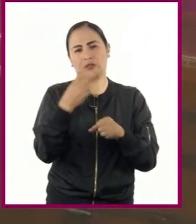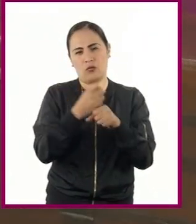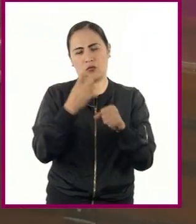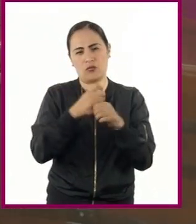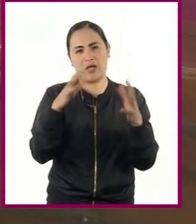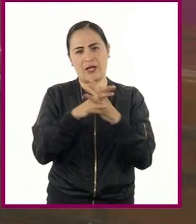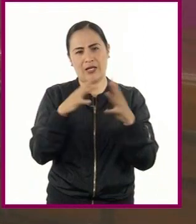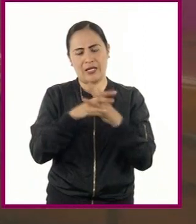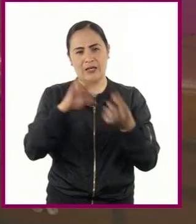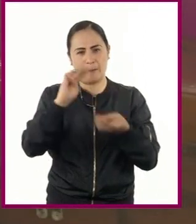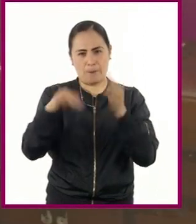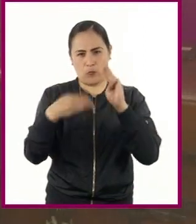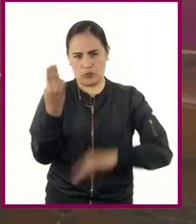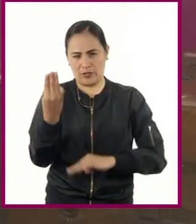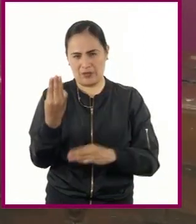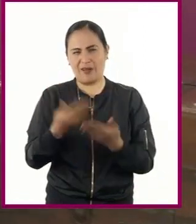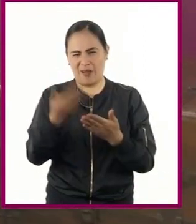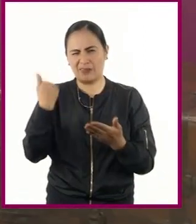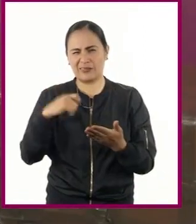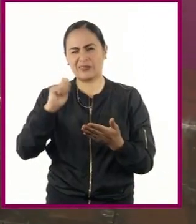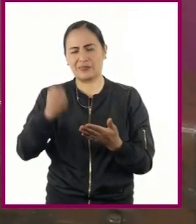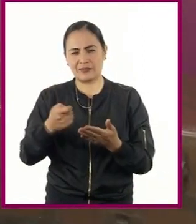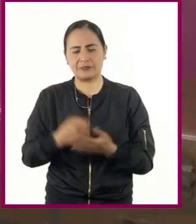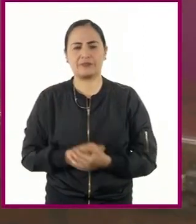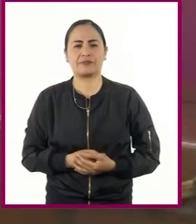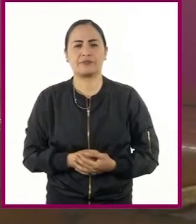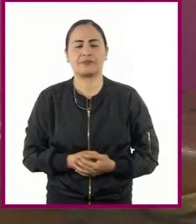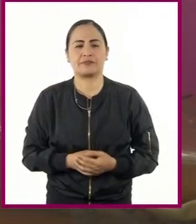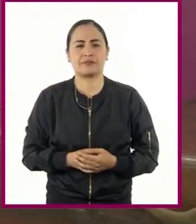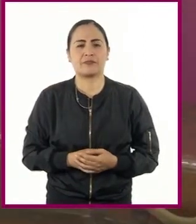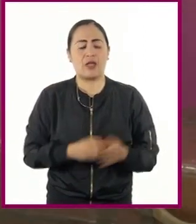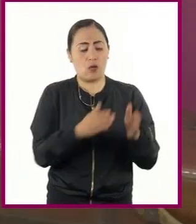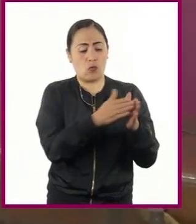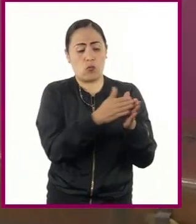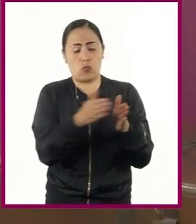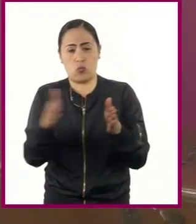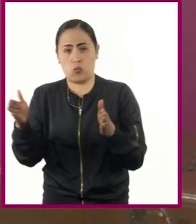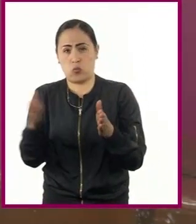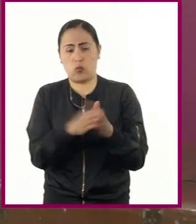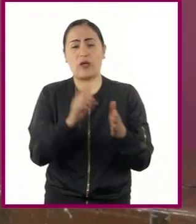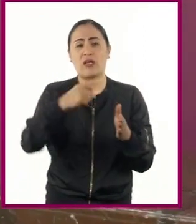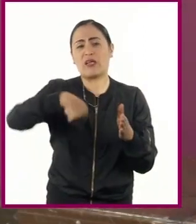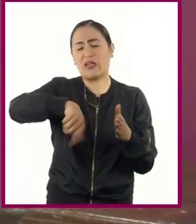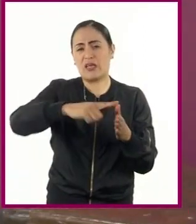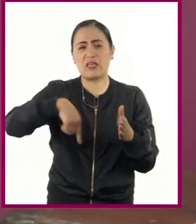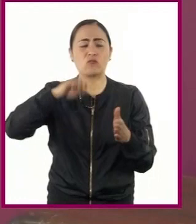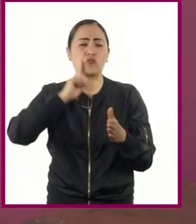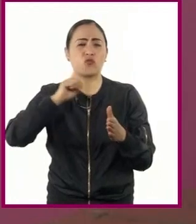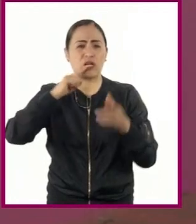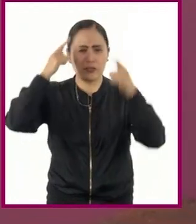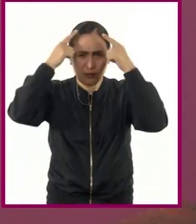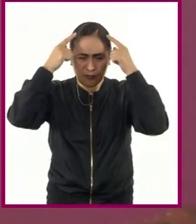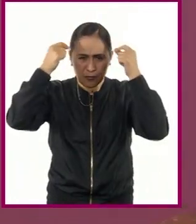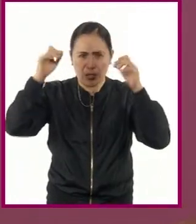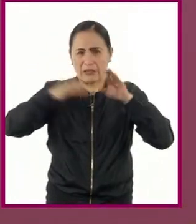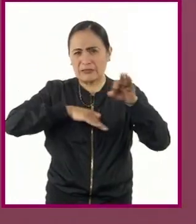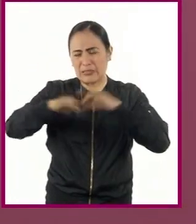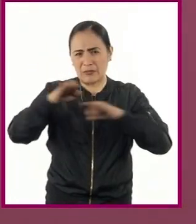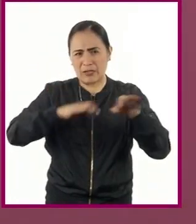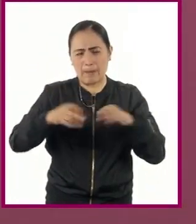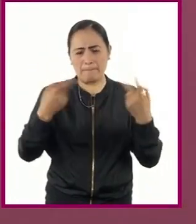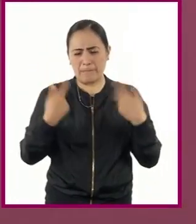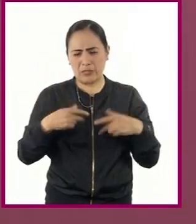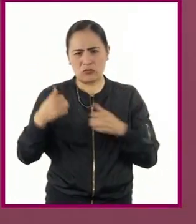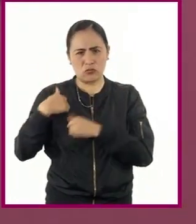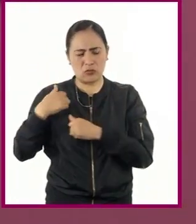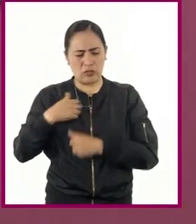Guerra Mundial. Durante el conflicto, trabajaron como enfermeras que rescataban y cuidaban a los heridos del frente